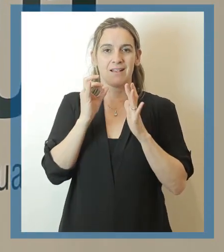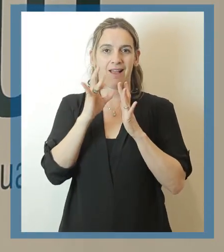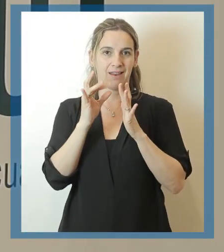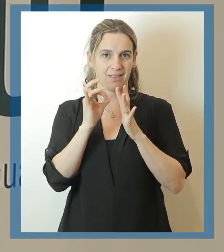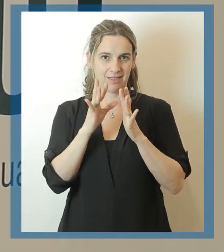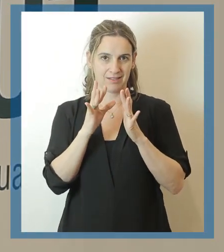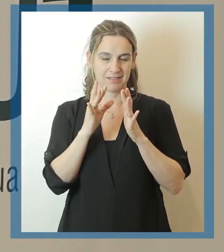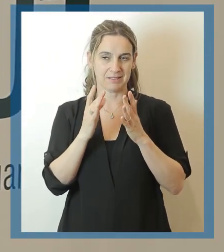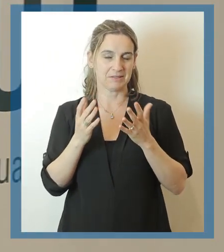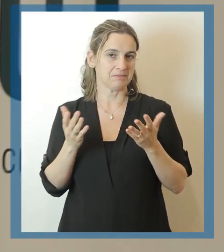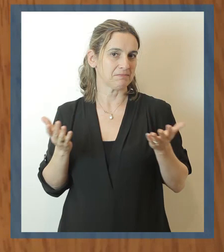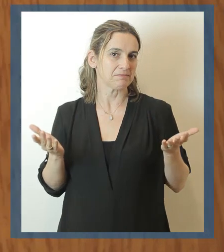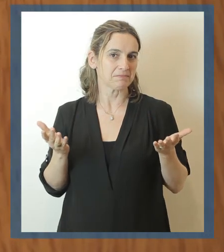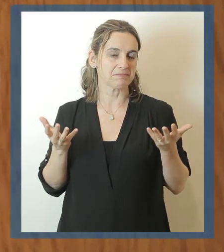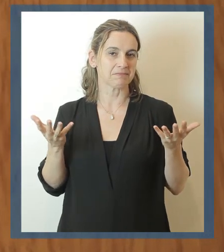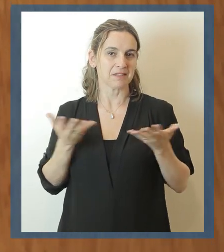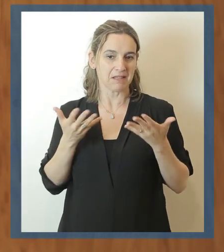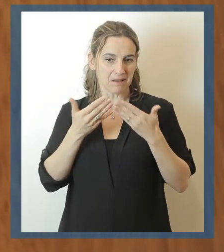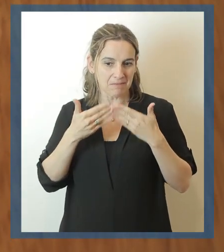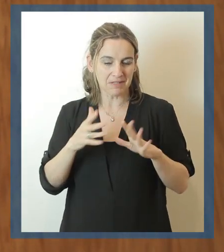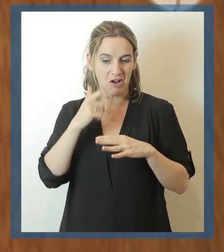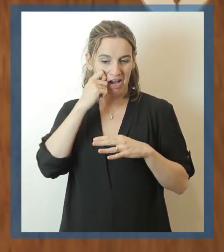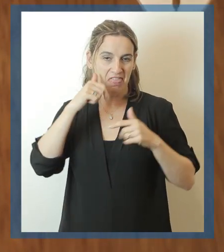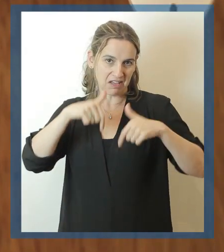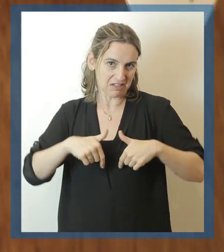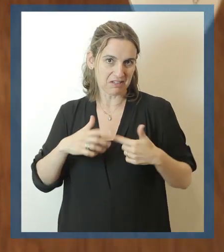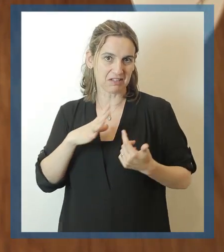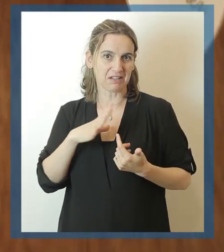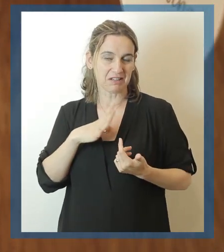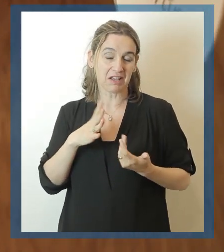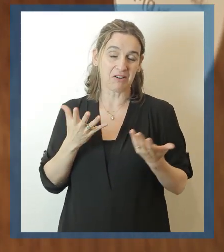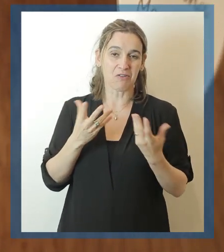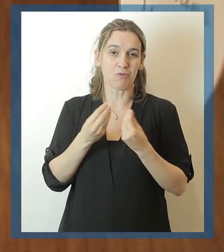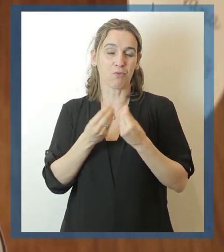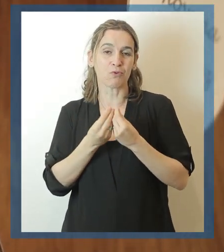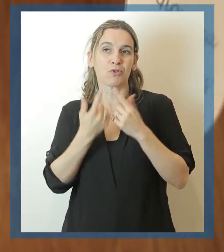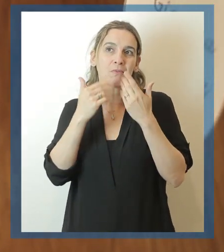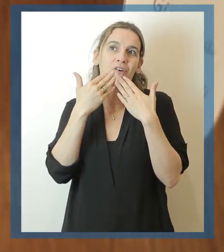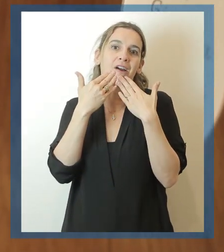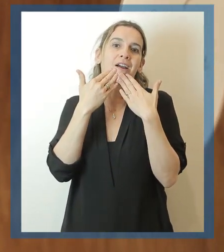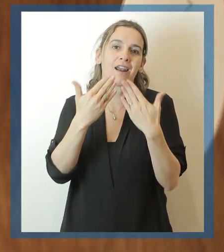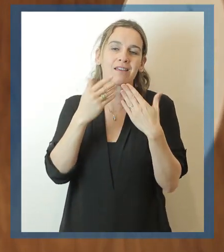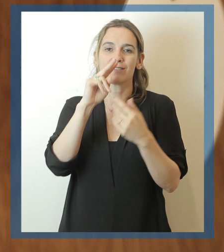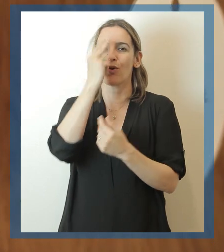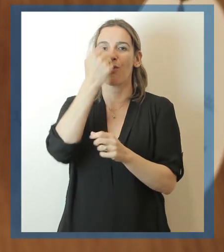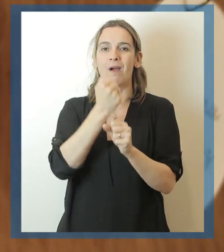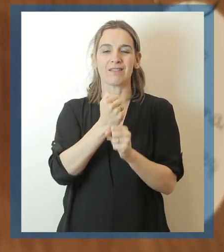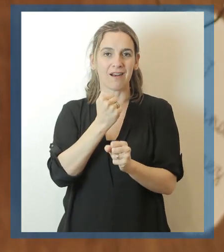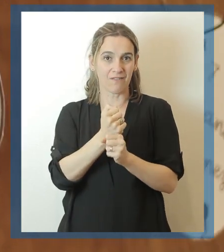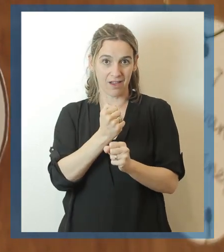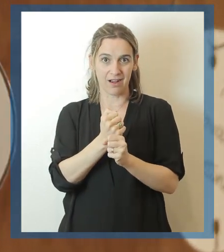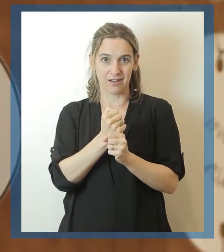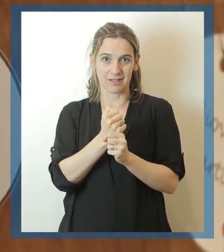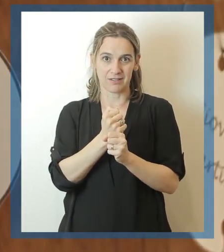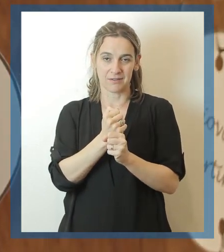de cocinera. Levanté la calidad y aunque con la edad que